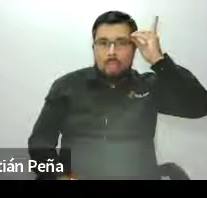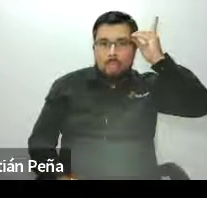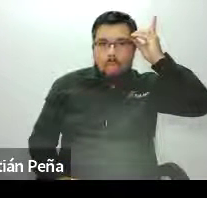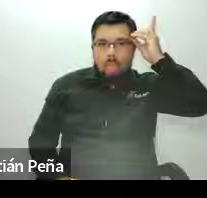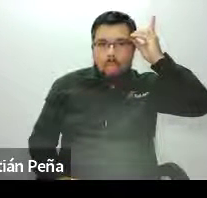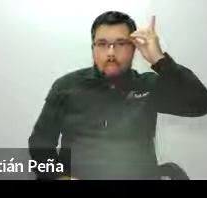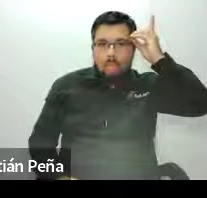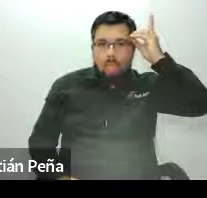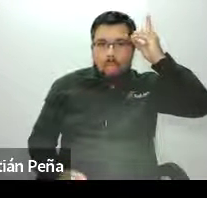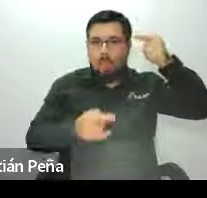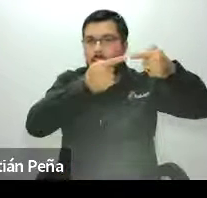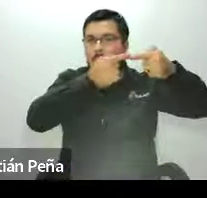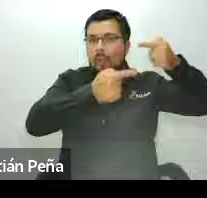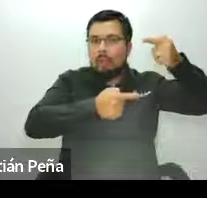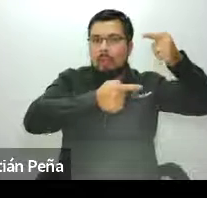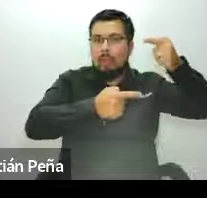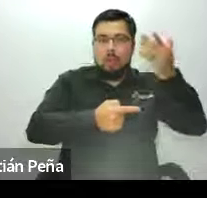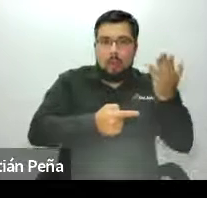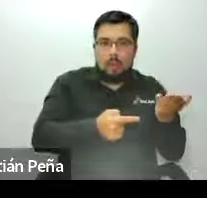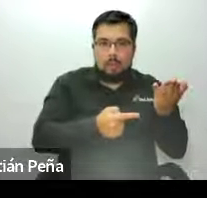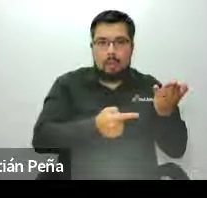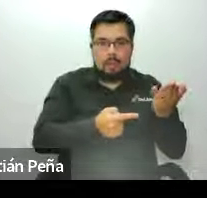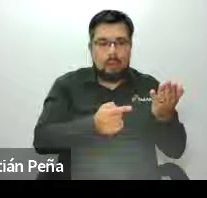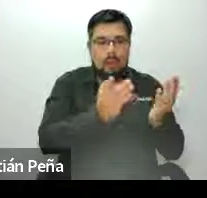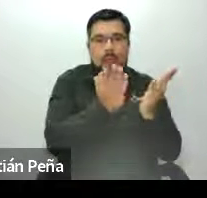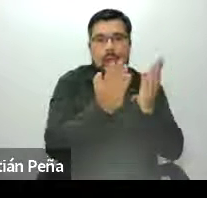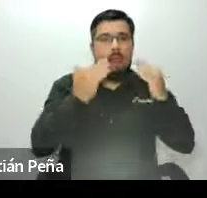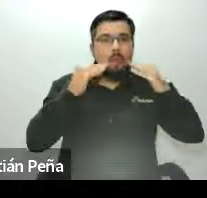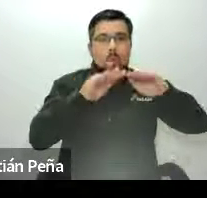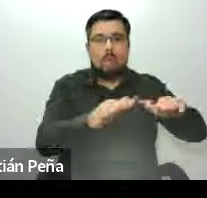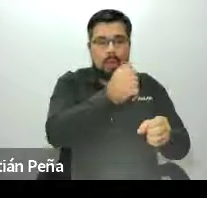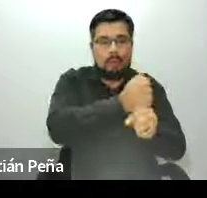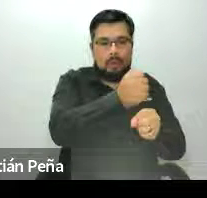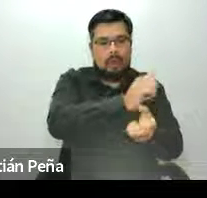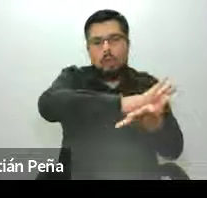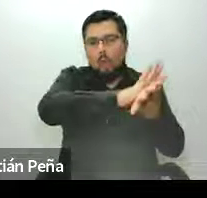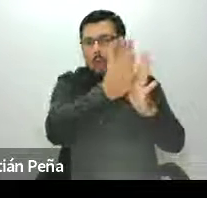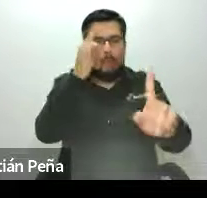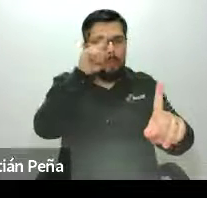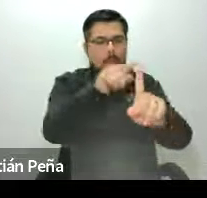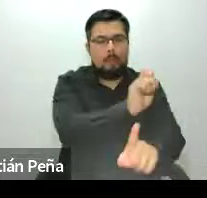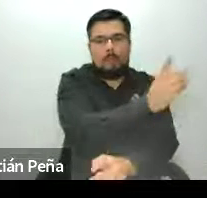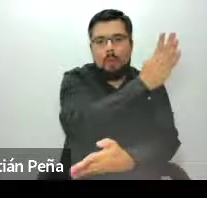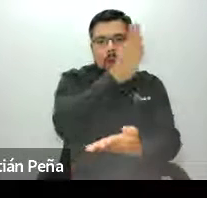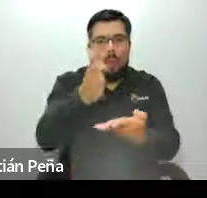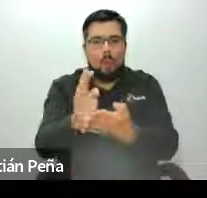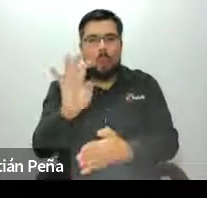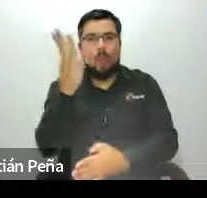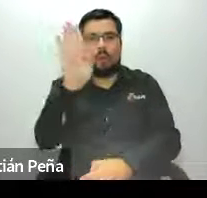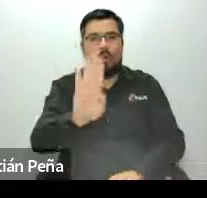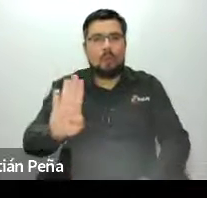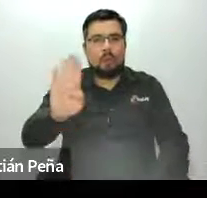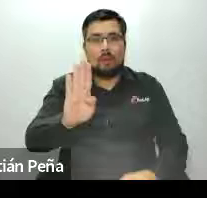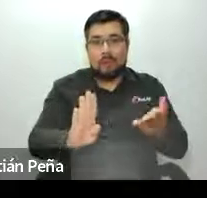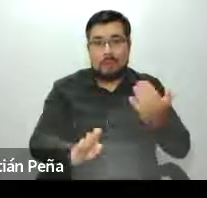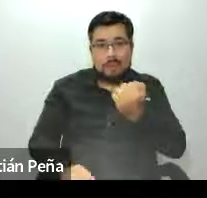que trabajar todos los objetivos de primero básico. Eso es un error, ¿no? Eso no quiere decir que, como una profesora